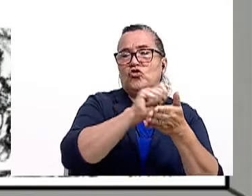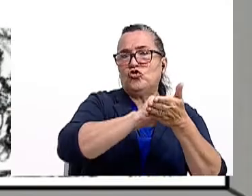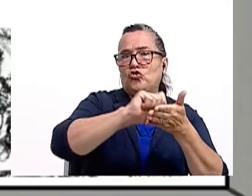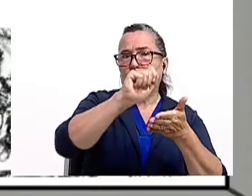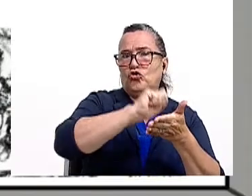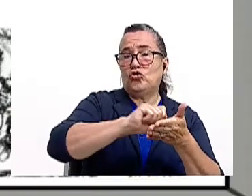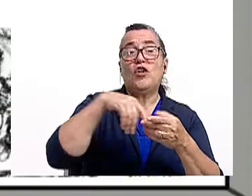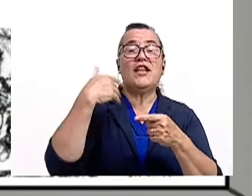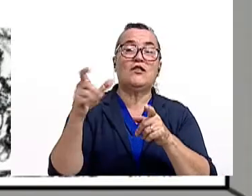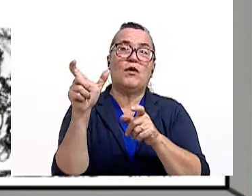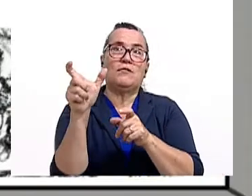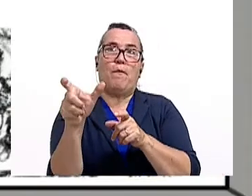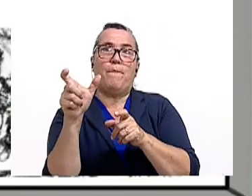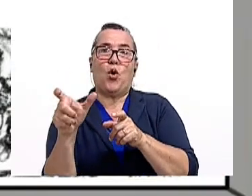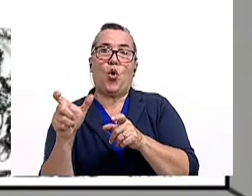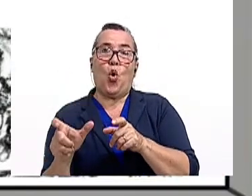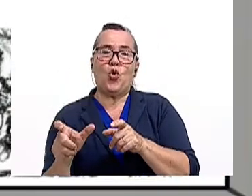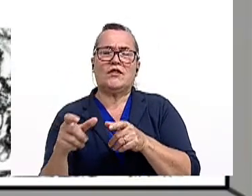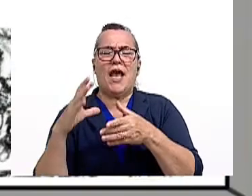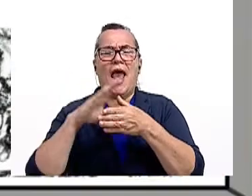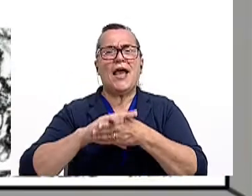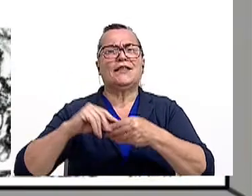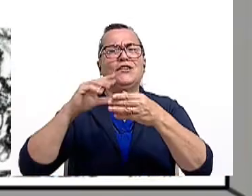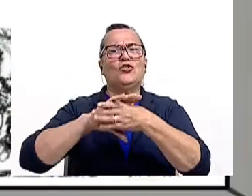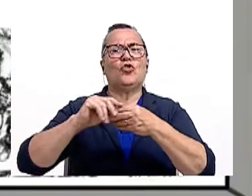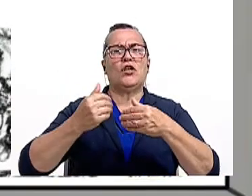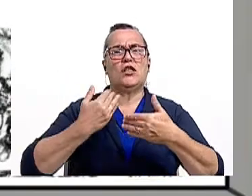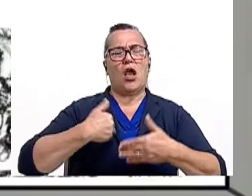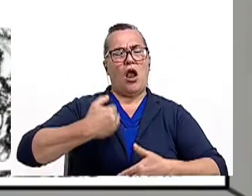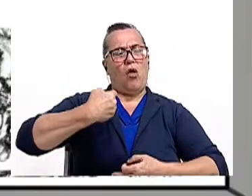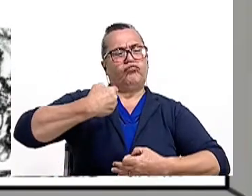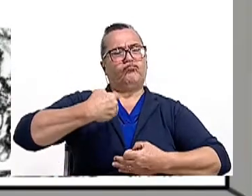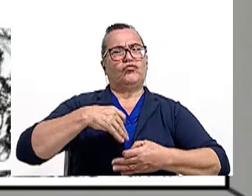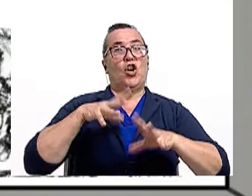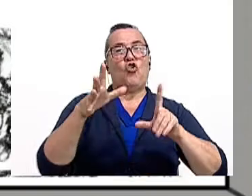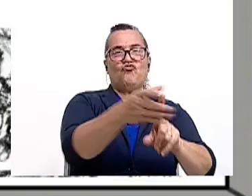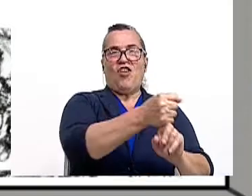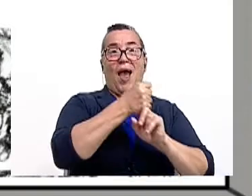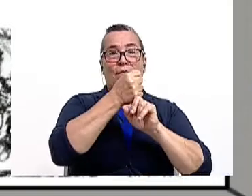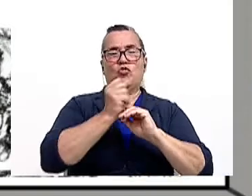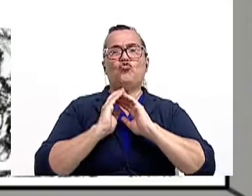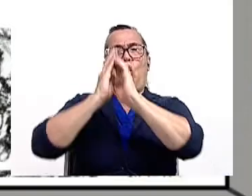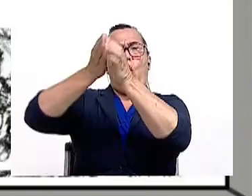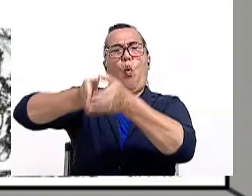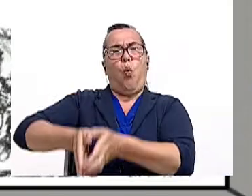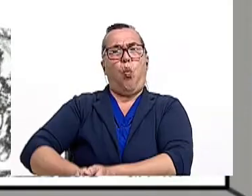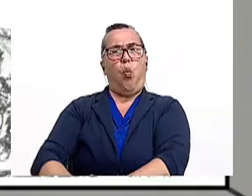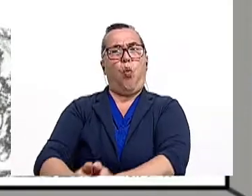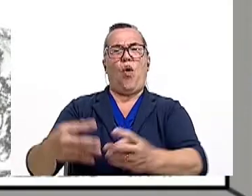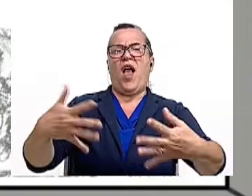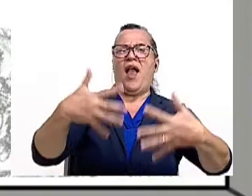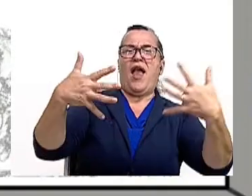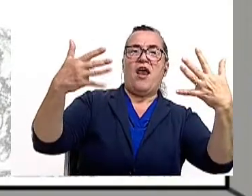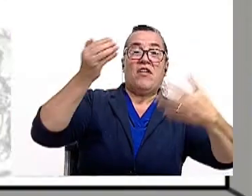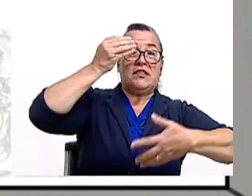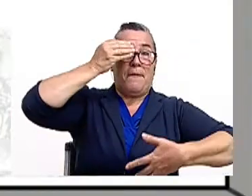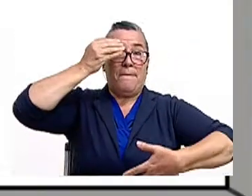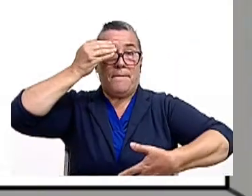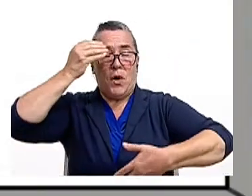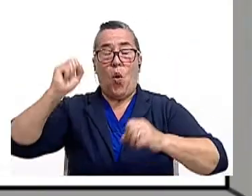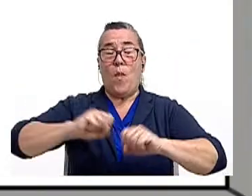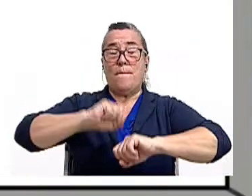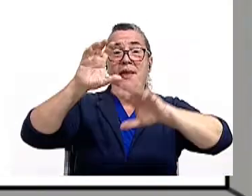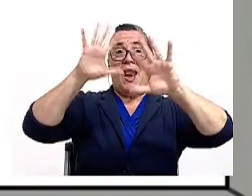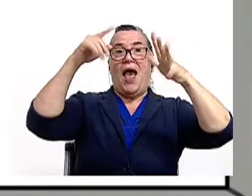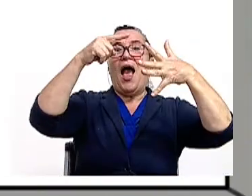la prosa, y predominaron historias sobre caballeros, raptos, naufragios, guerras, piratería o milagros.